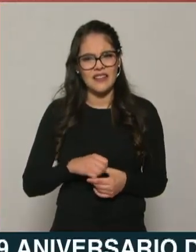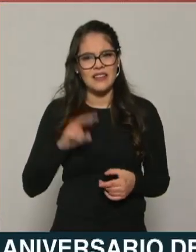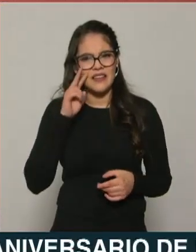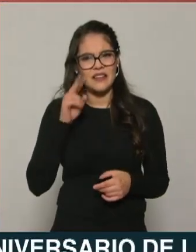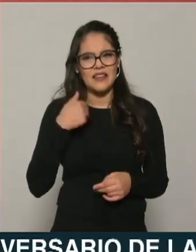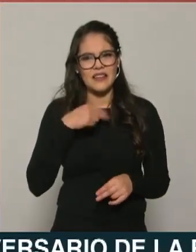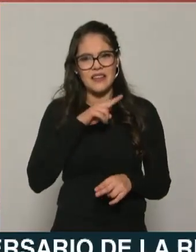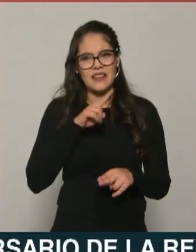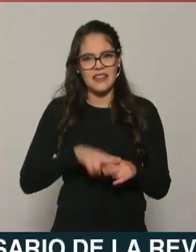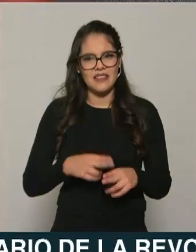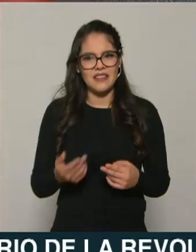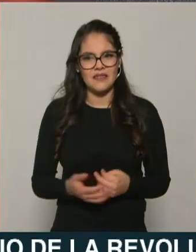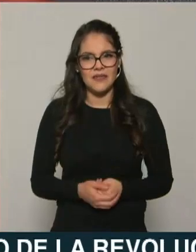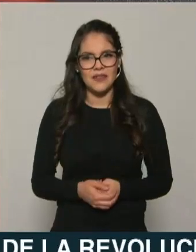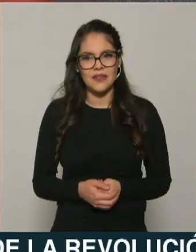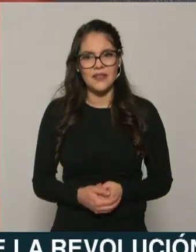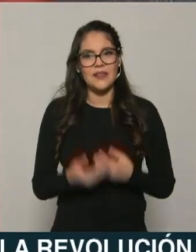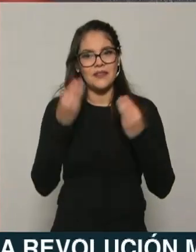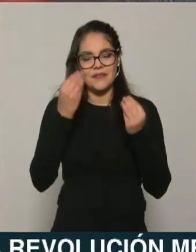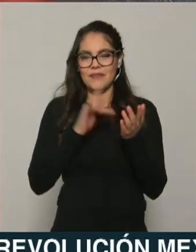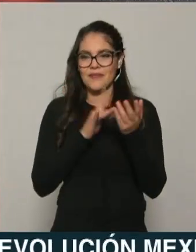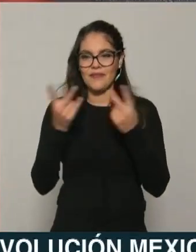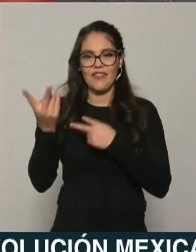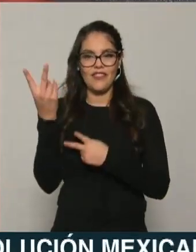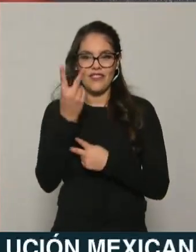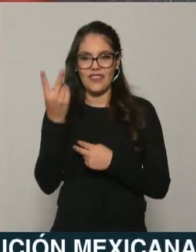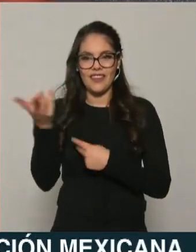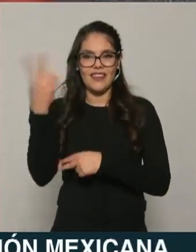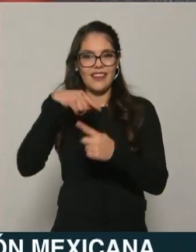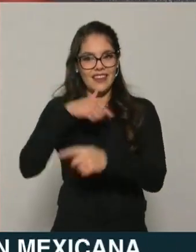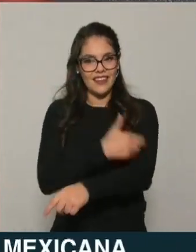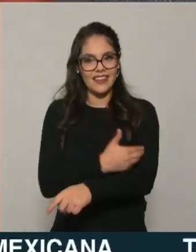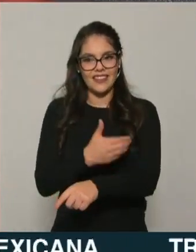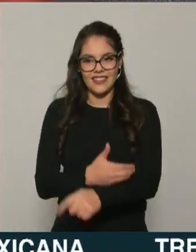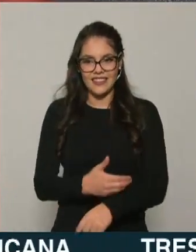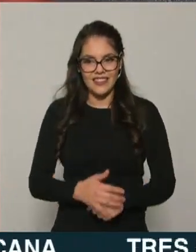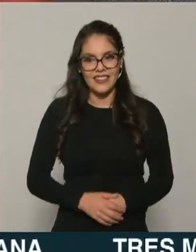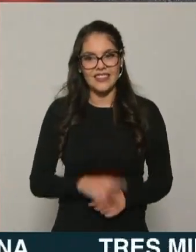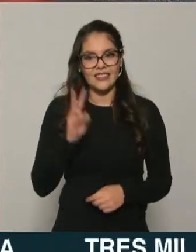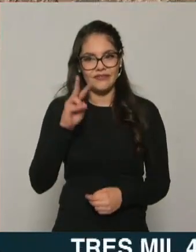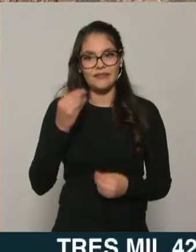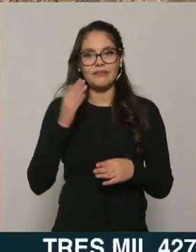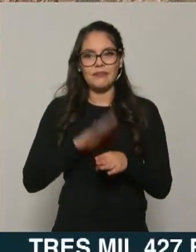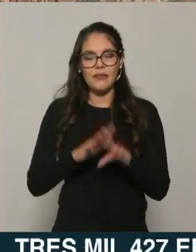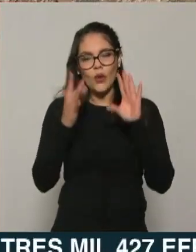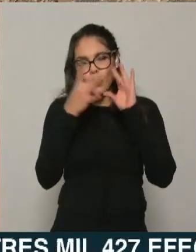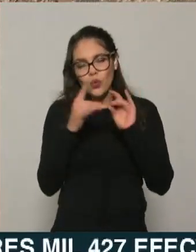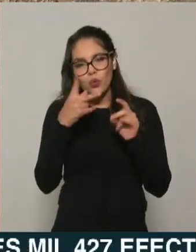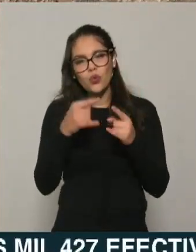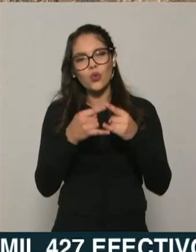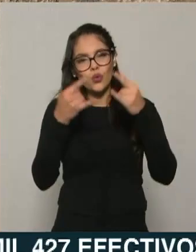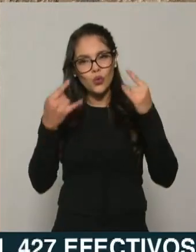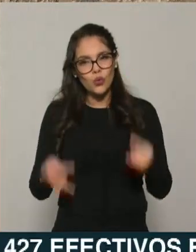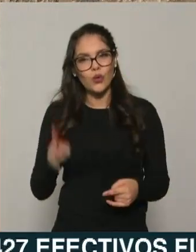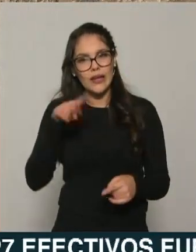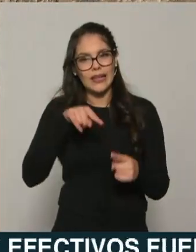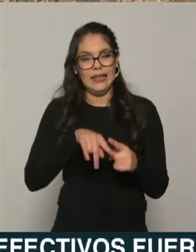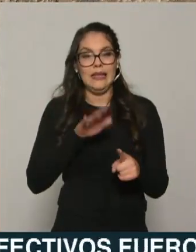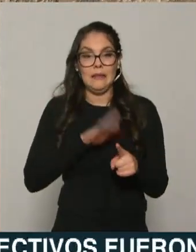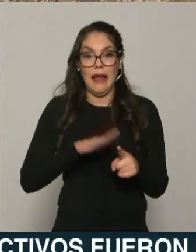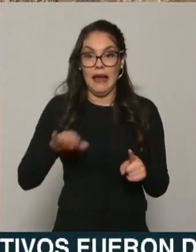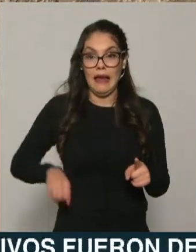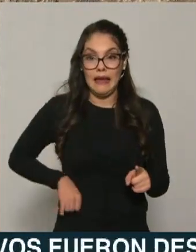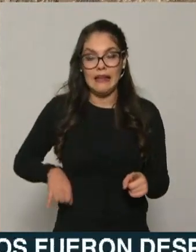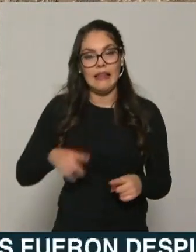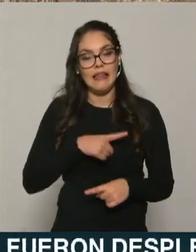normal. Bueno, pues muchísimas gracias a las dos por acompañarnos. Gracias por compartirnos. Muchísimas gracias. Por mostrar un poco más de su historia aquí. Pues lo interesante sería